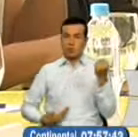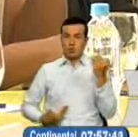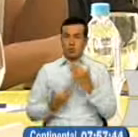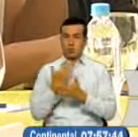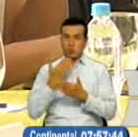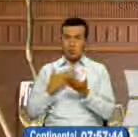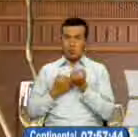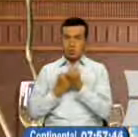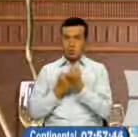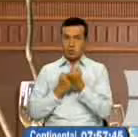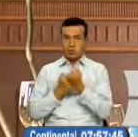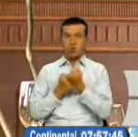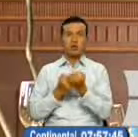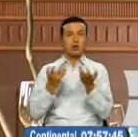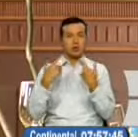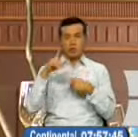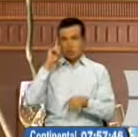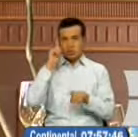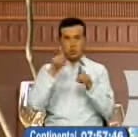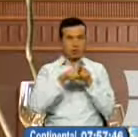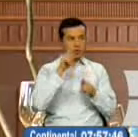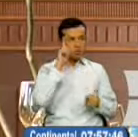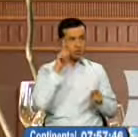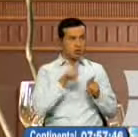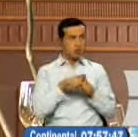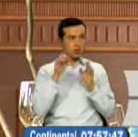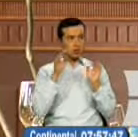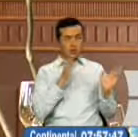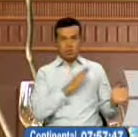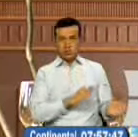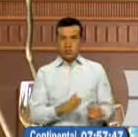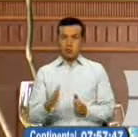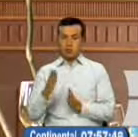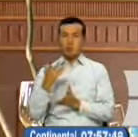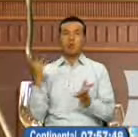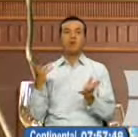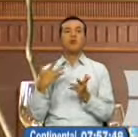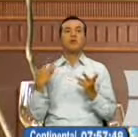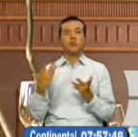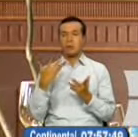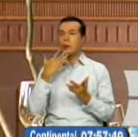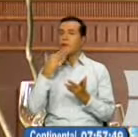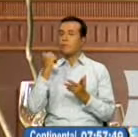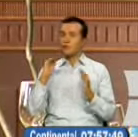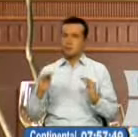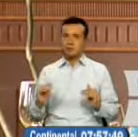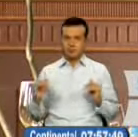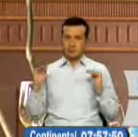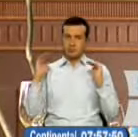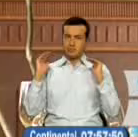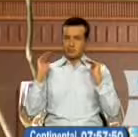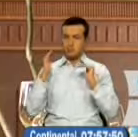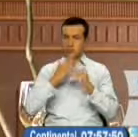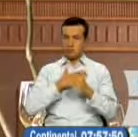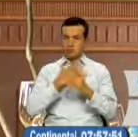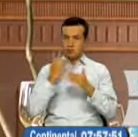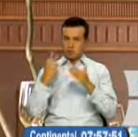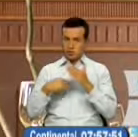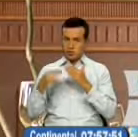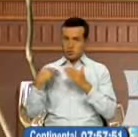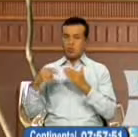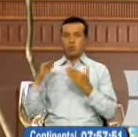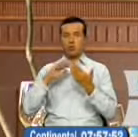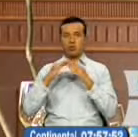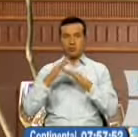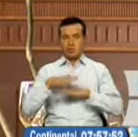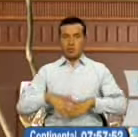en conjunto. Lleguemos a acuerdos y consensos y así poder ofrecer lo mejor para nuestros hijos, para nuestras